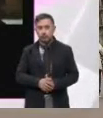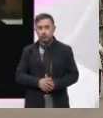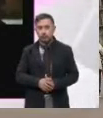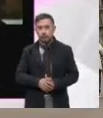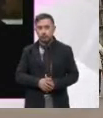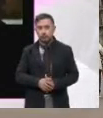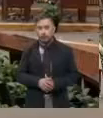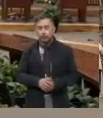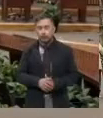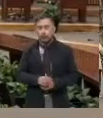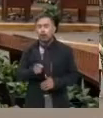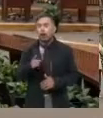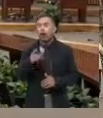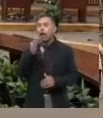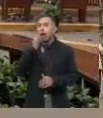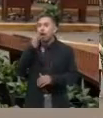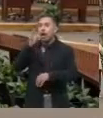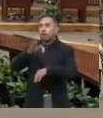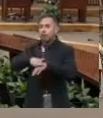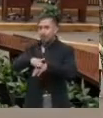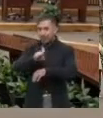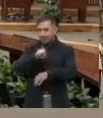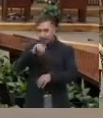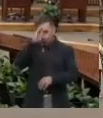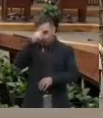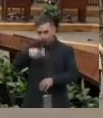¿A favor de la vista en la sala?